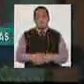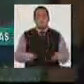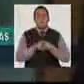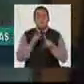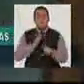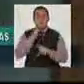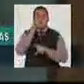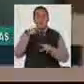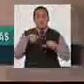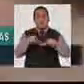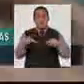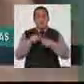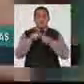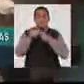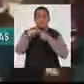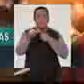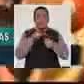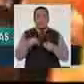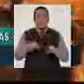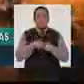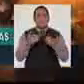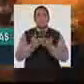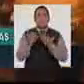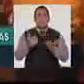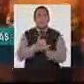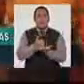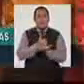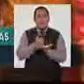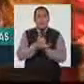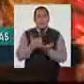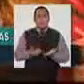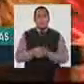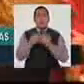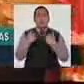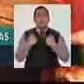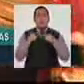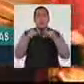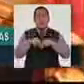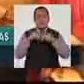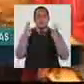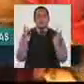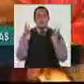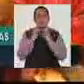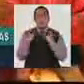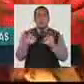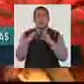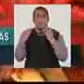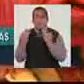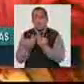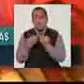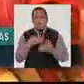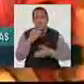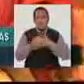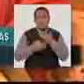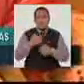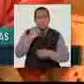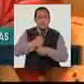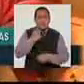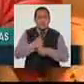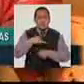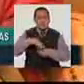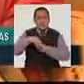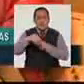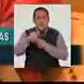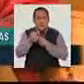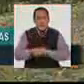el centro poblado de Papsica, en Apurímac, para sostener un encuentro con familias productoras de alimentos